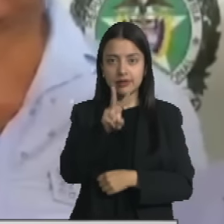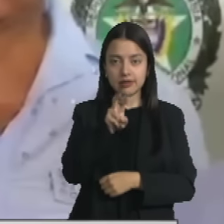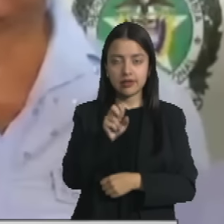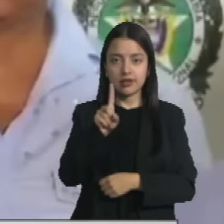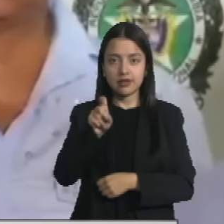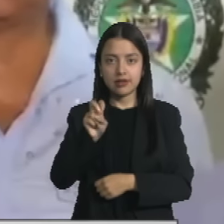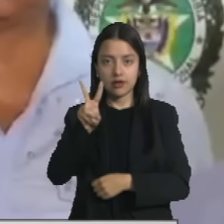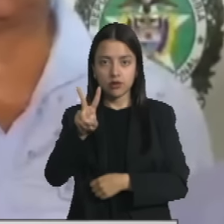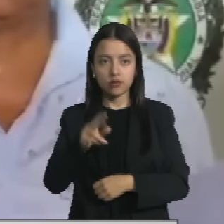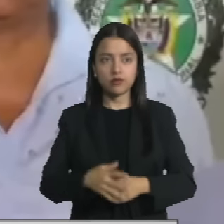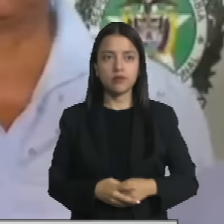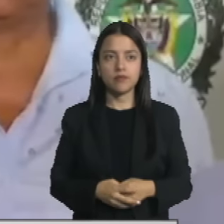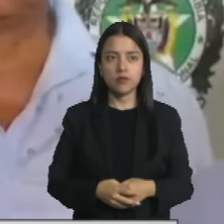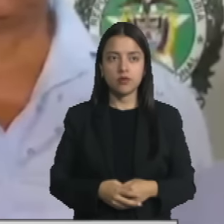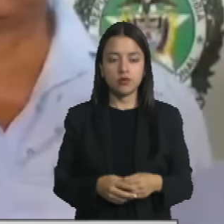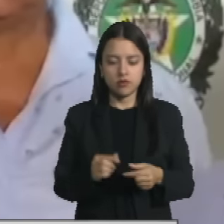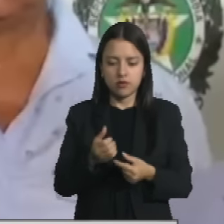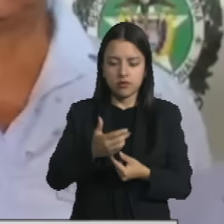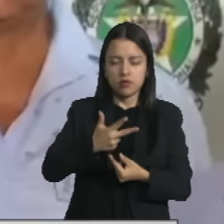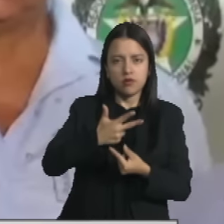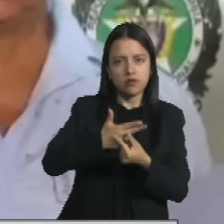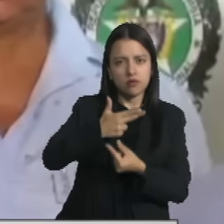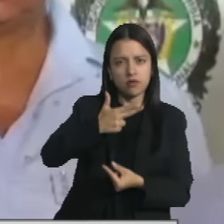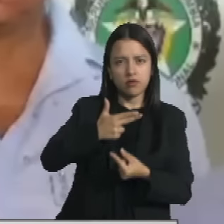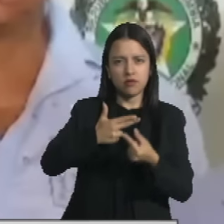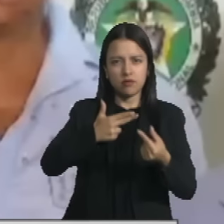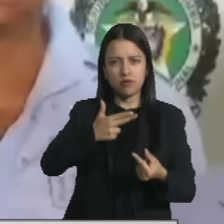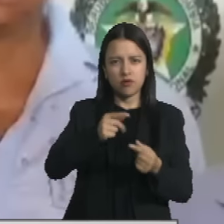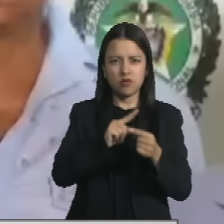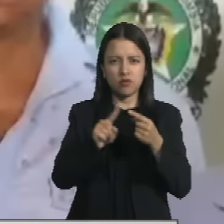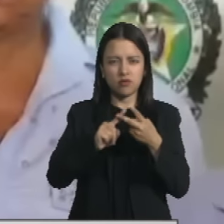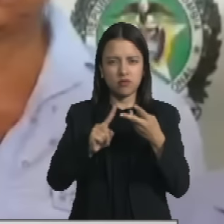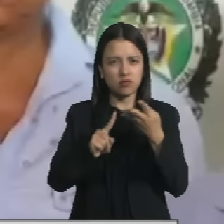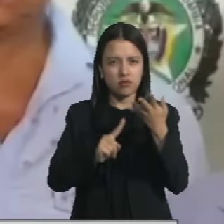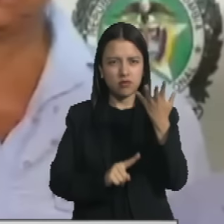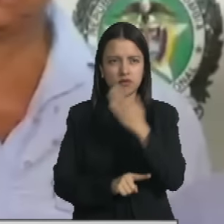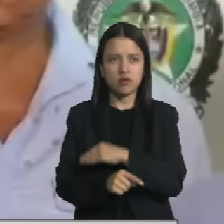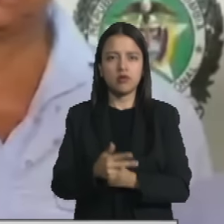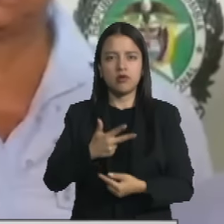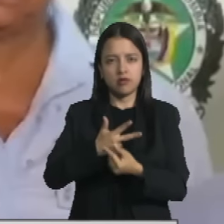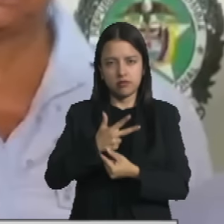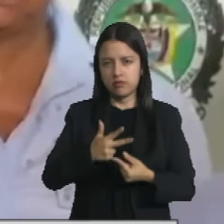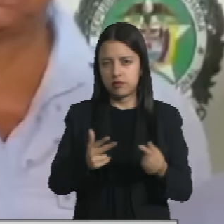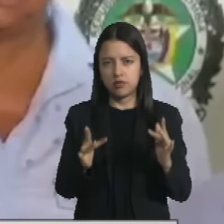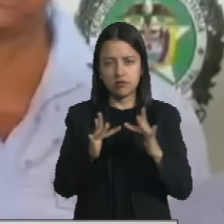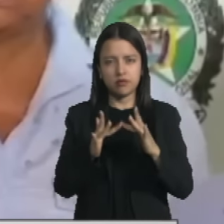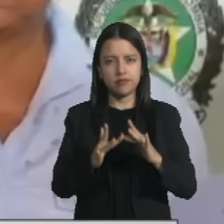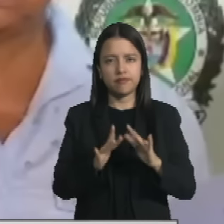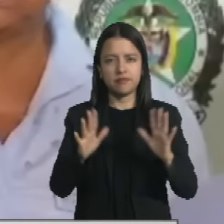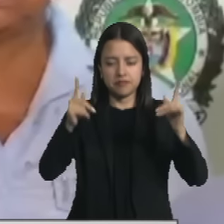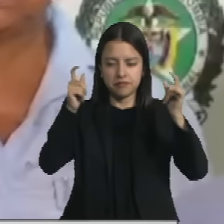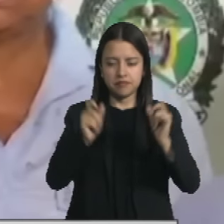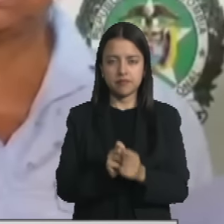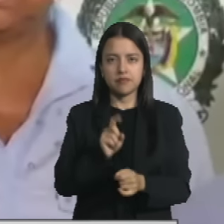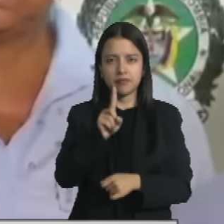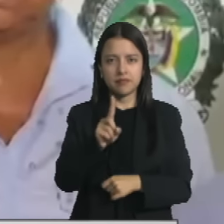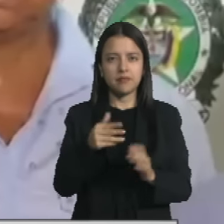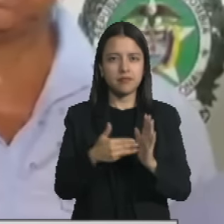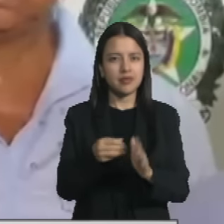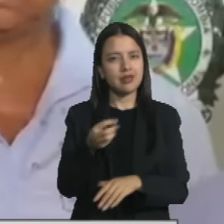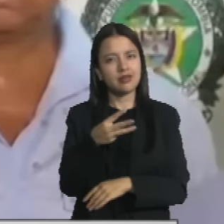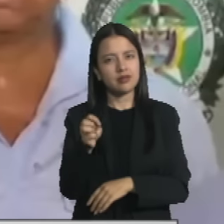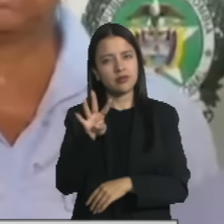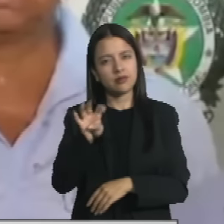2 fusiles, uno calibre 5.56 y uno calibre 7.62, y la munición respectiva a estas armas, que suman